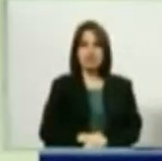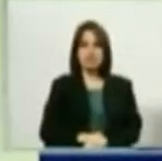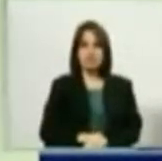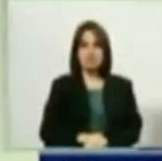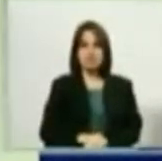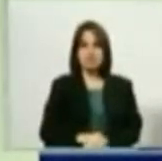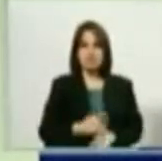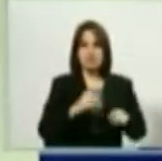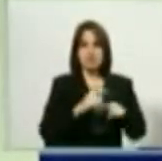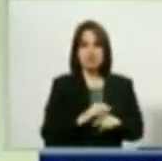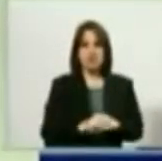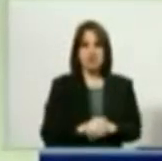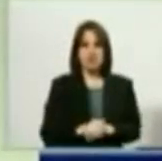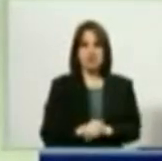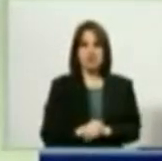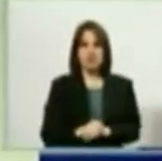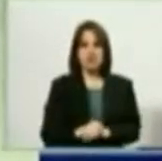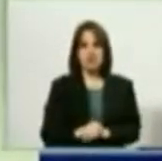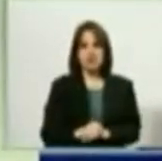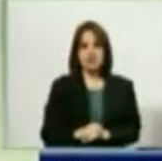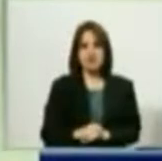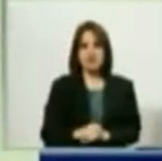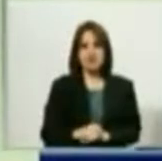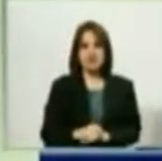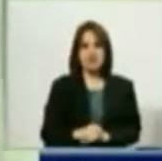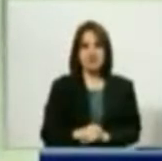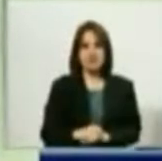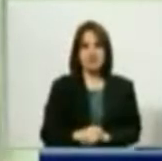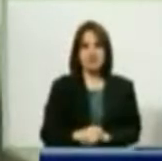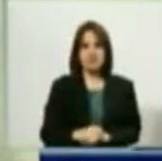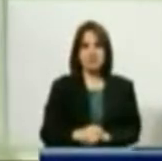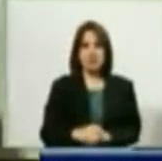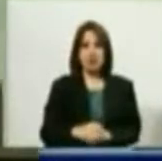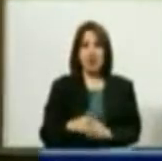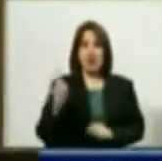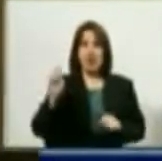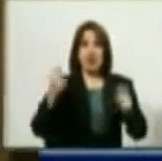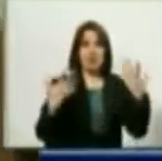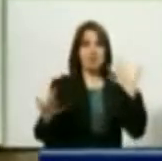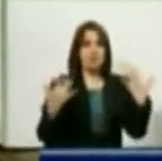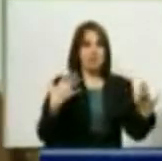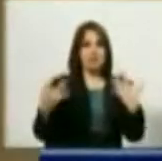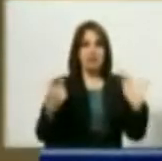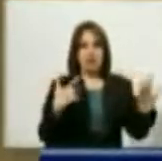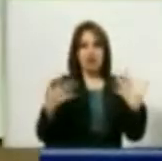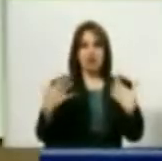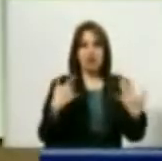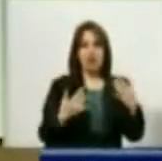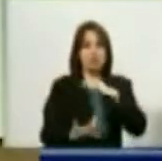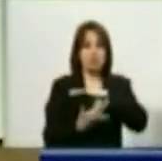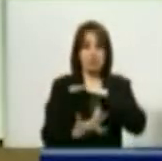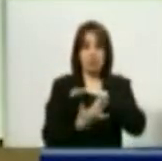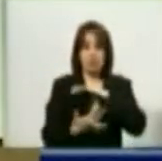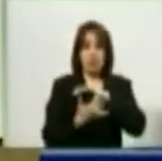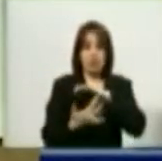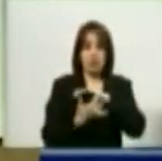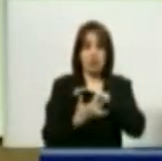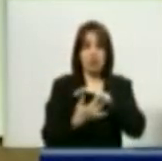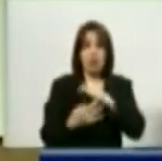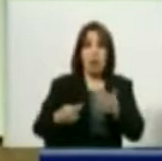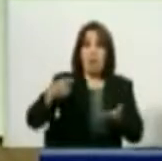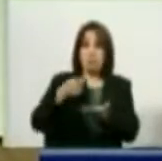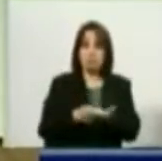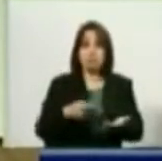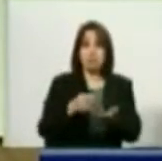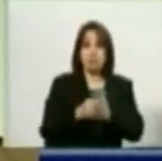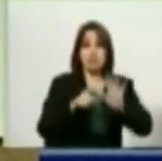feria concretó inversiones por el orden de los seiscientos cincuenta millones de euros la feria